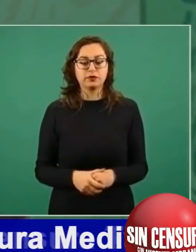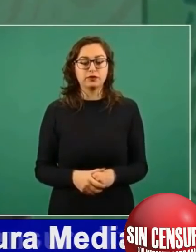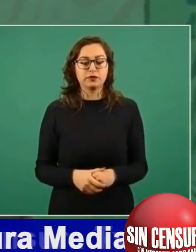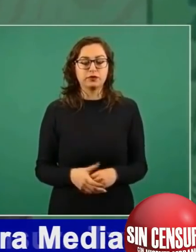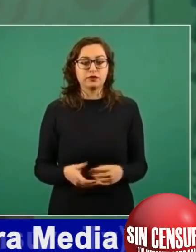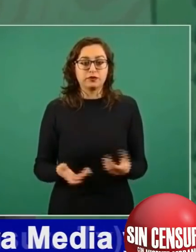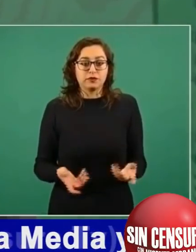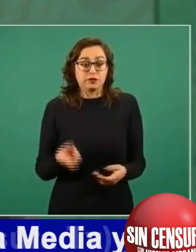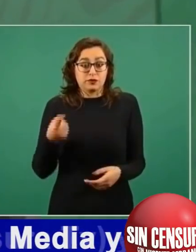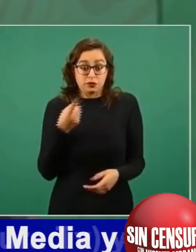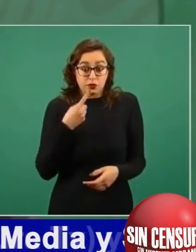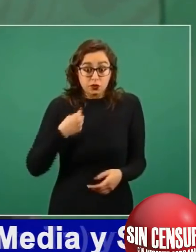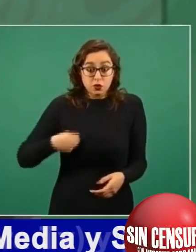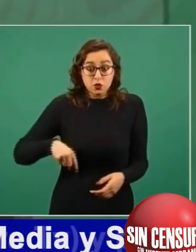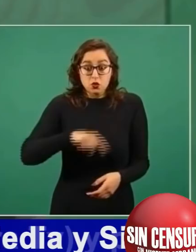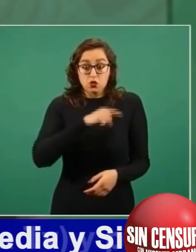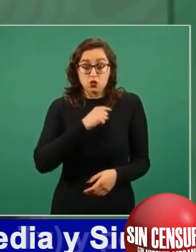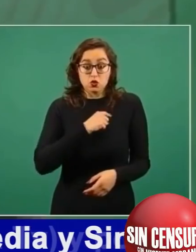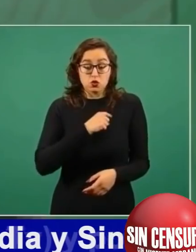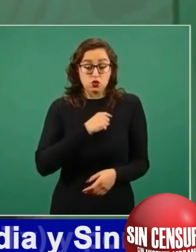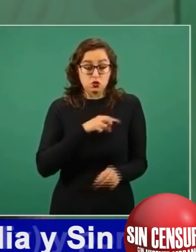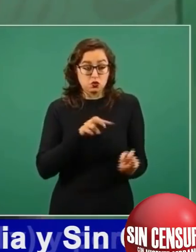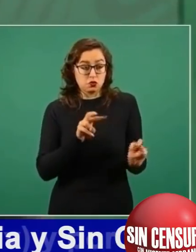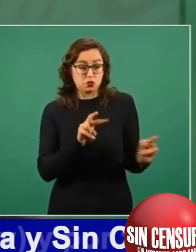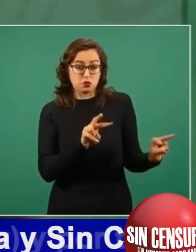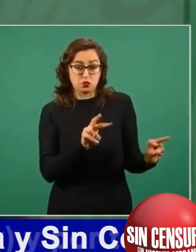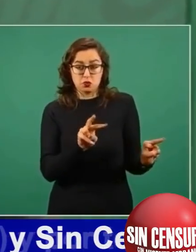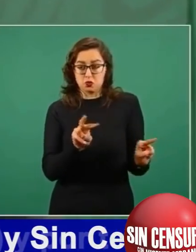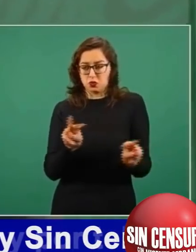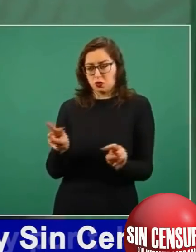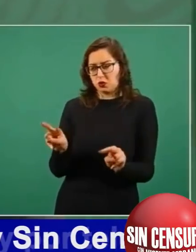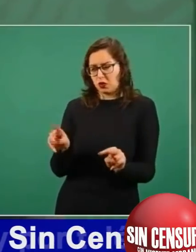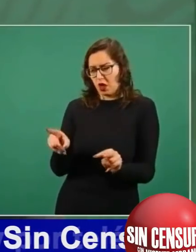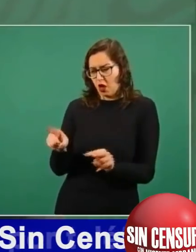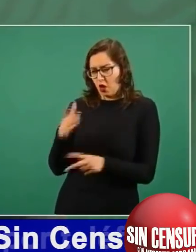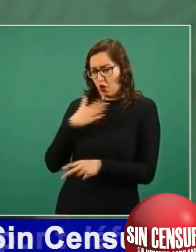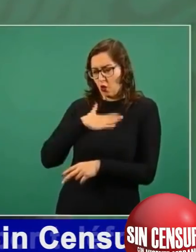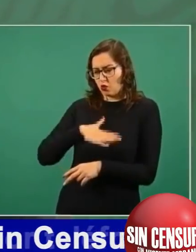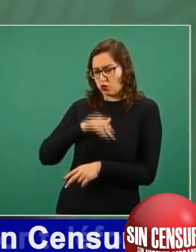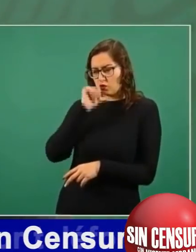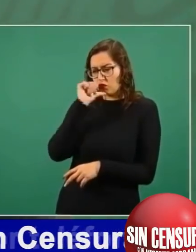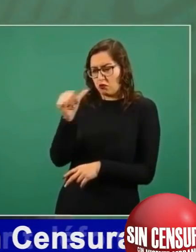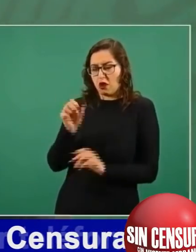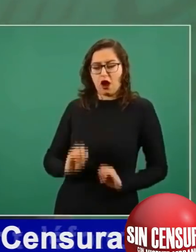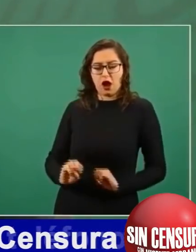permitir que se cometa una injusticia.